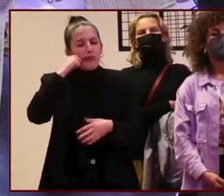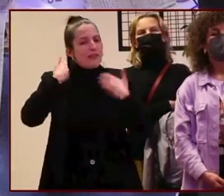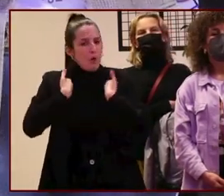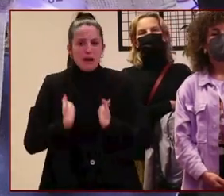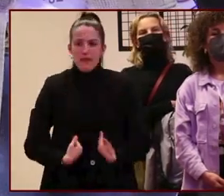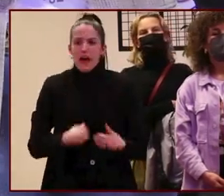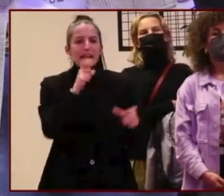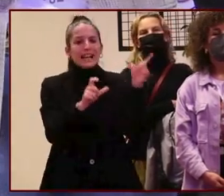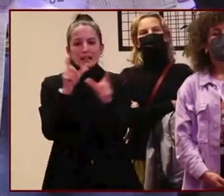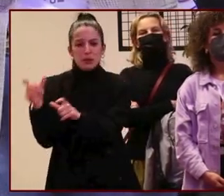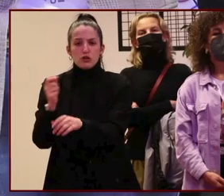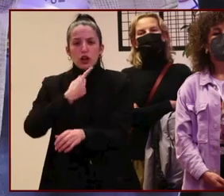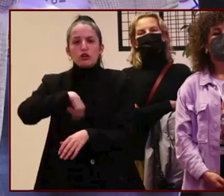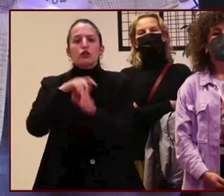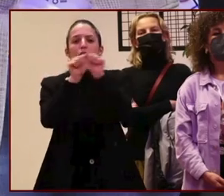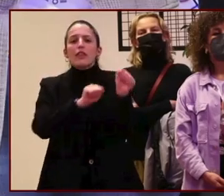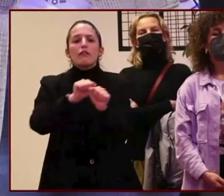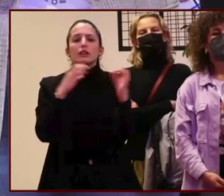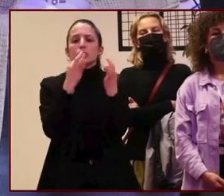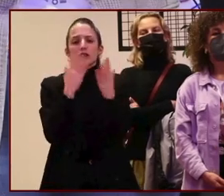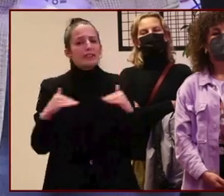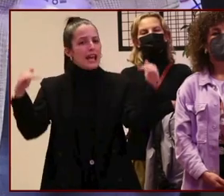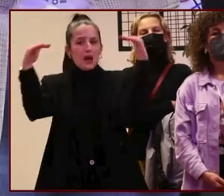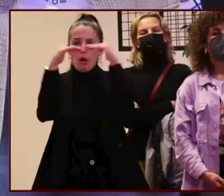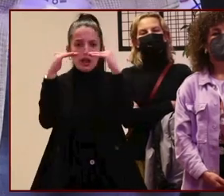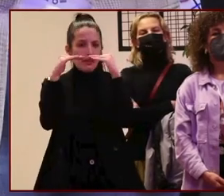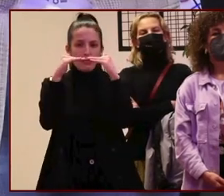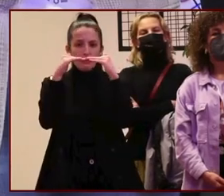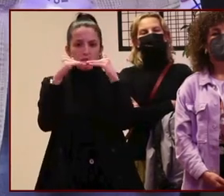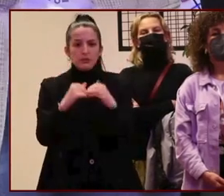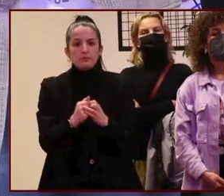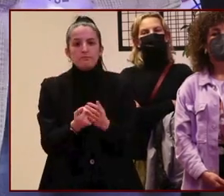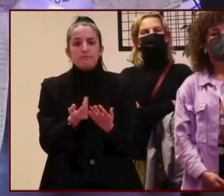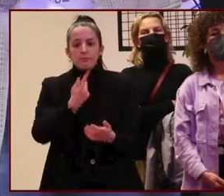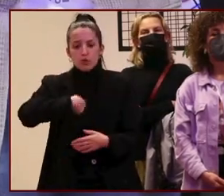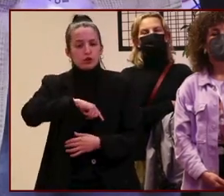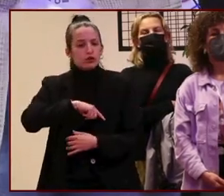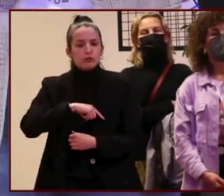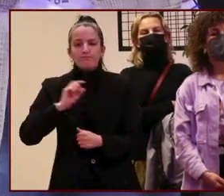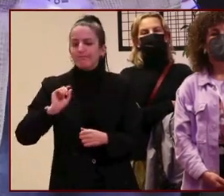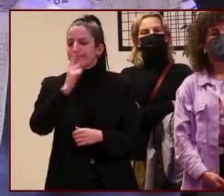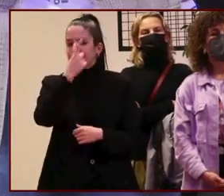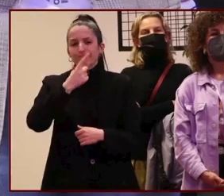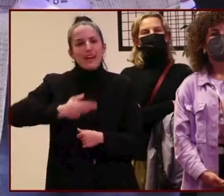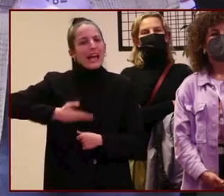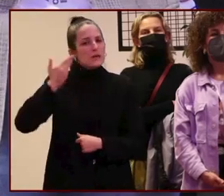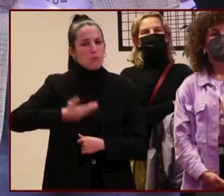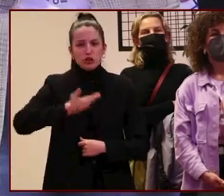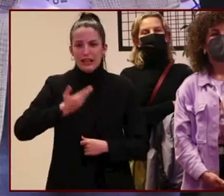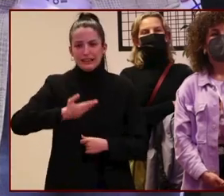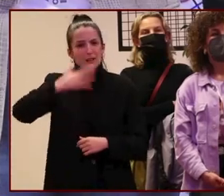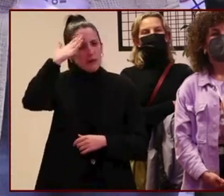a igualdad por eso somos imprescindibles pero también